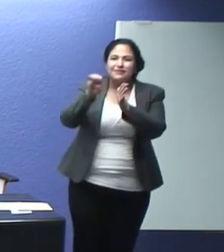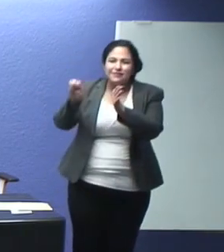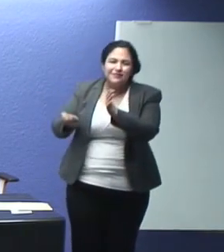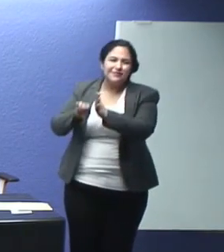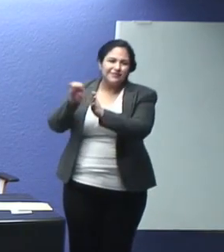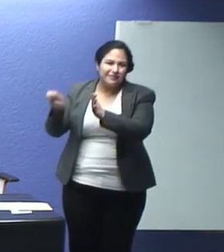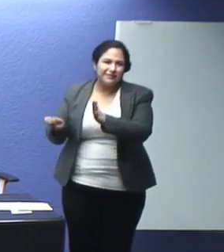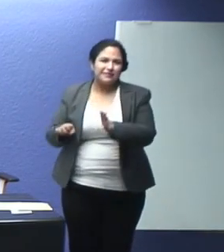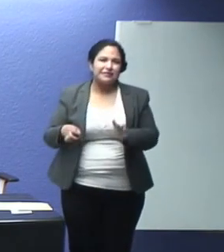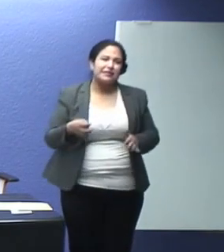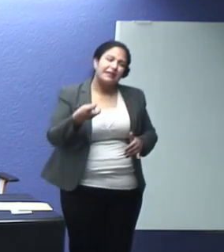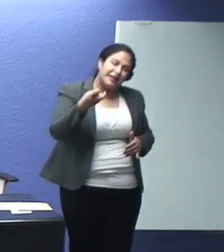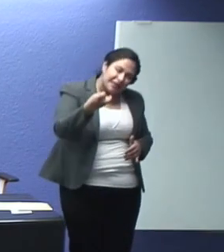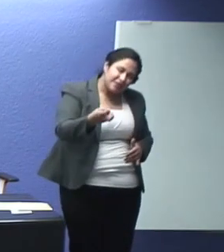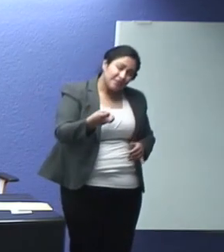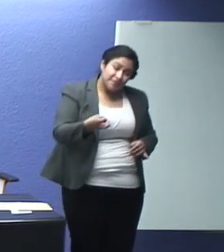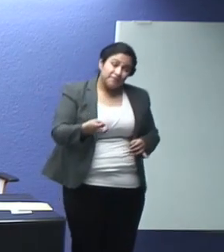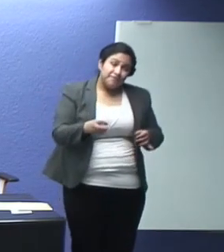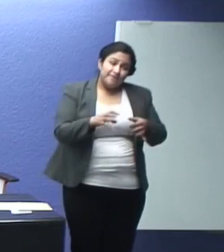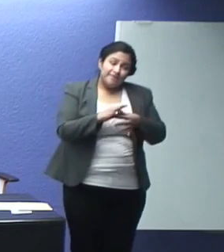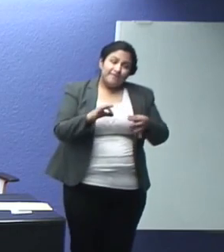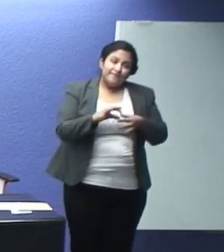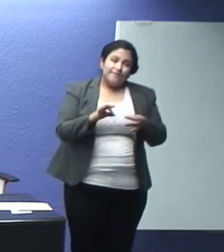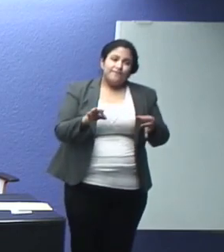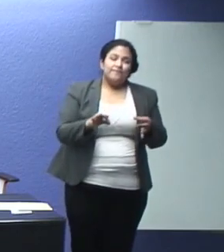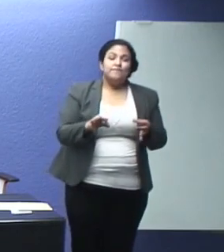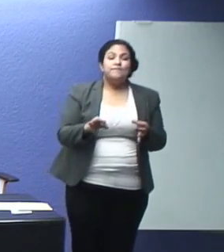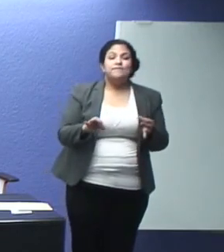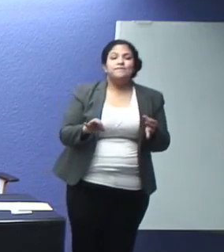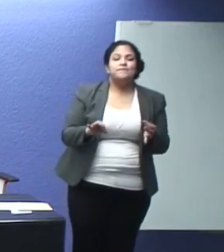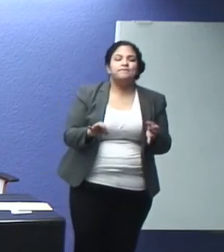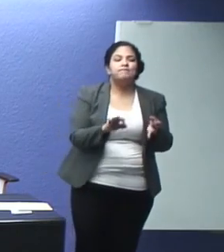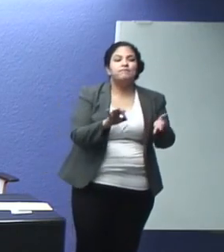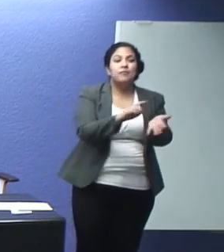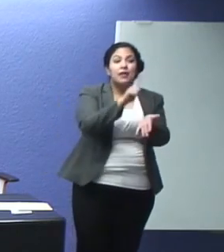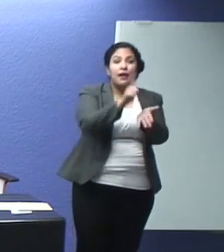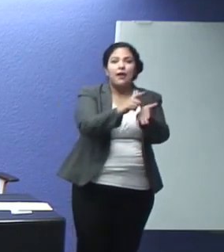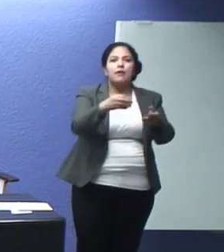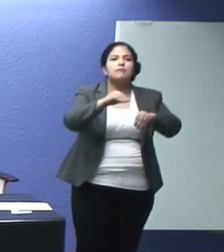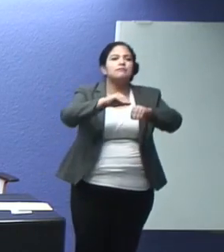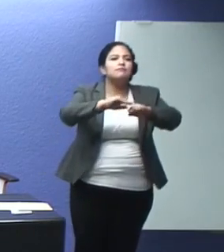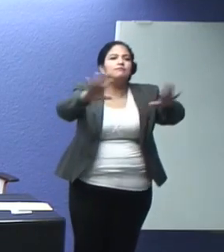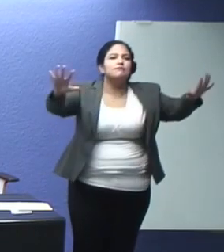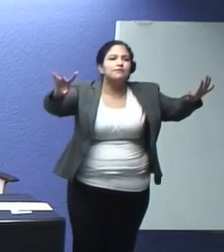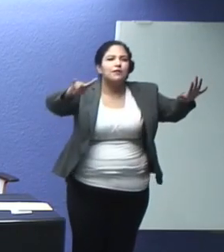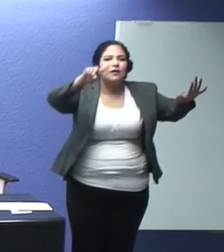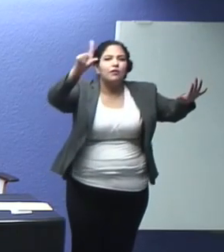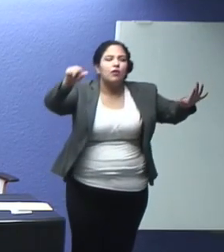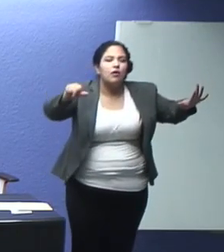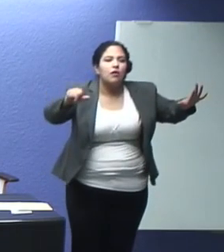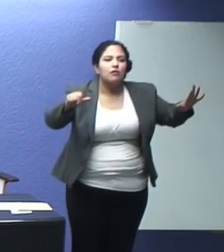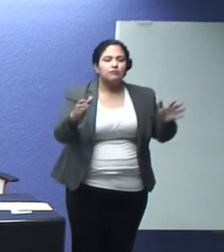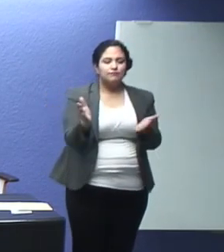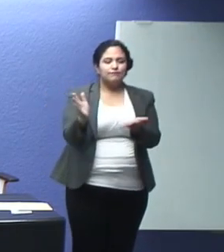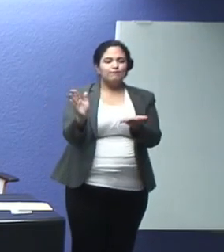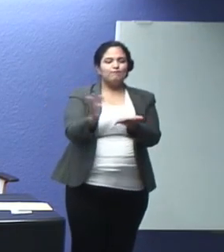legislaciones pueden estar propiciando ciertos desconocimientos de derechos o una separación o desconocimiento de